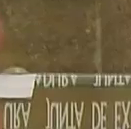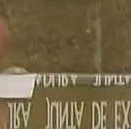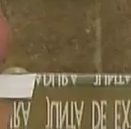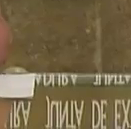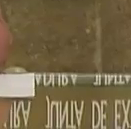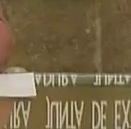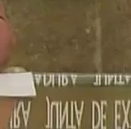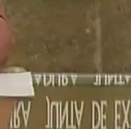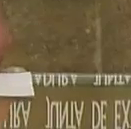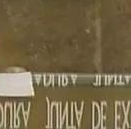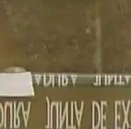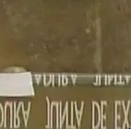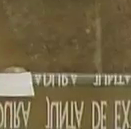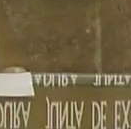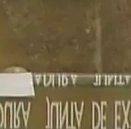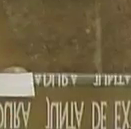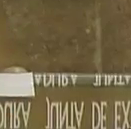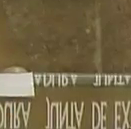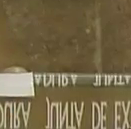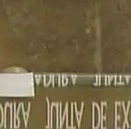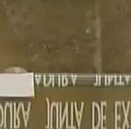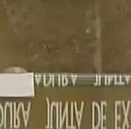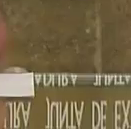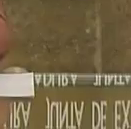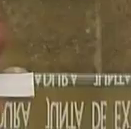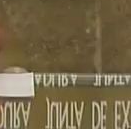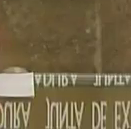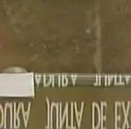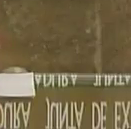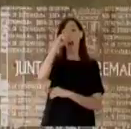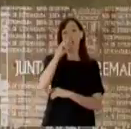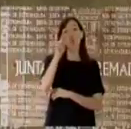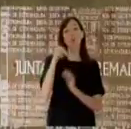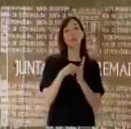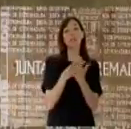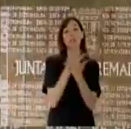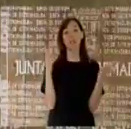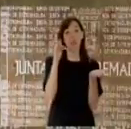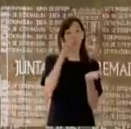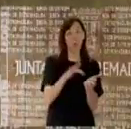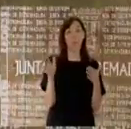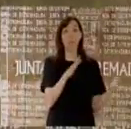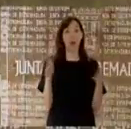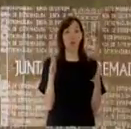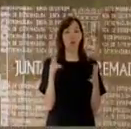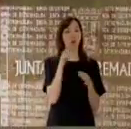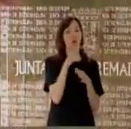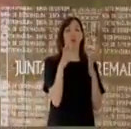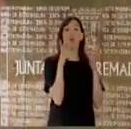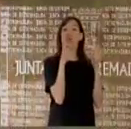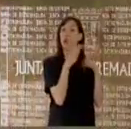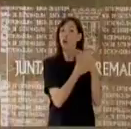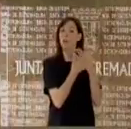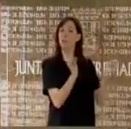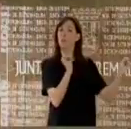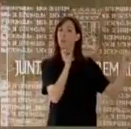decirles que desde marzo del año 2017, por acuerdo del Consejo de Gobierno, la Junta